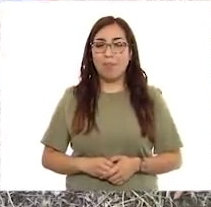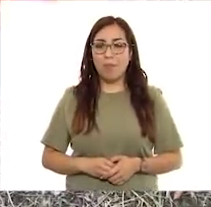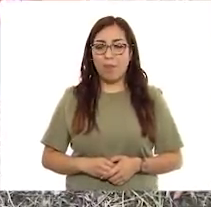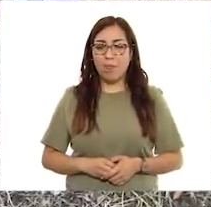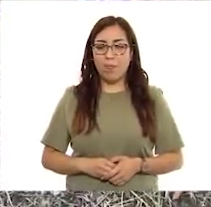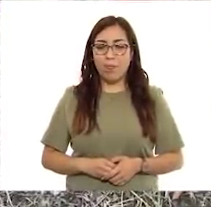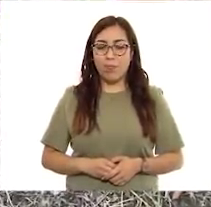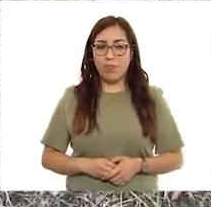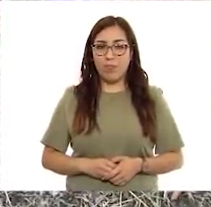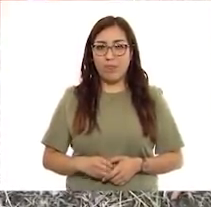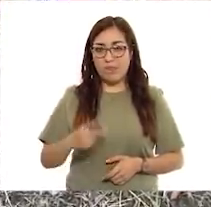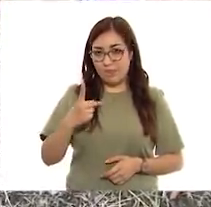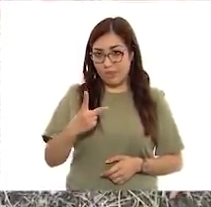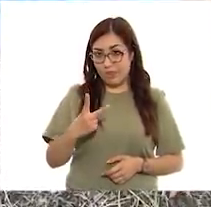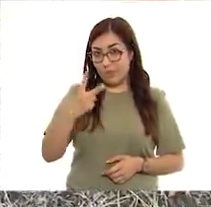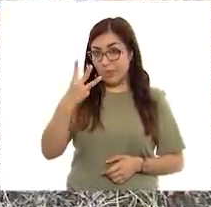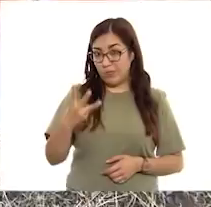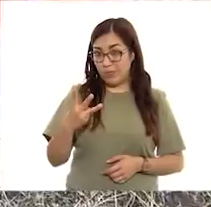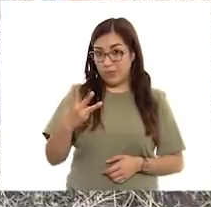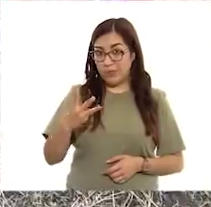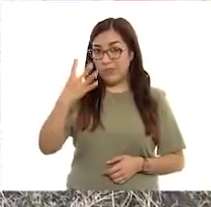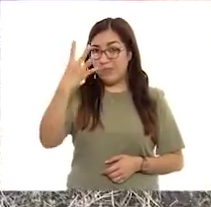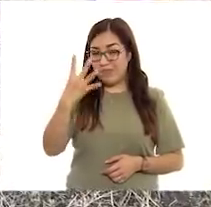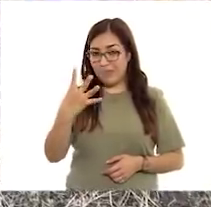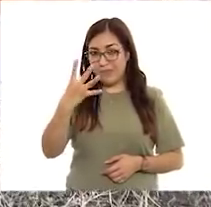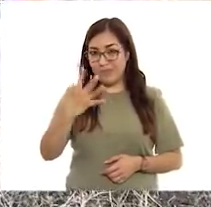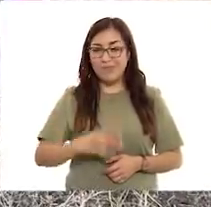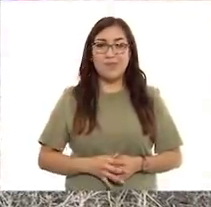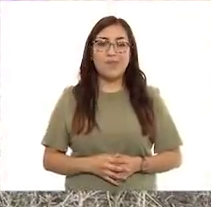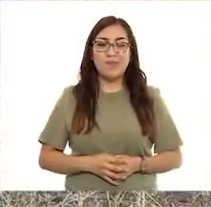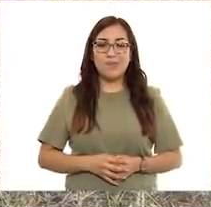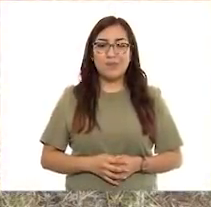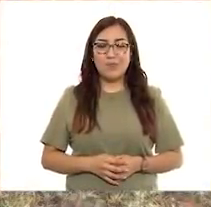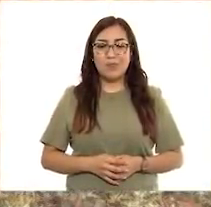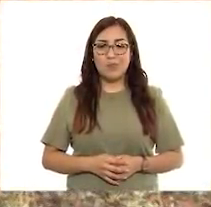Uno, dos, tres, cuatro.